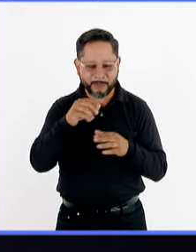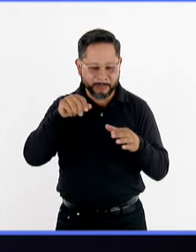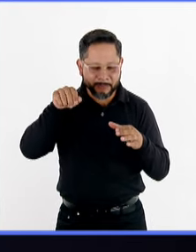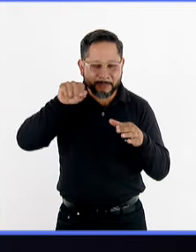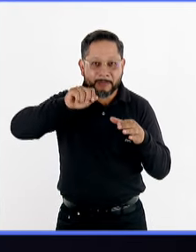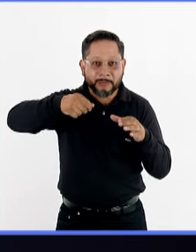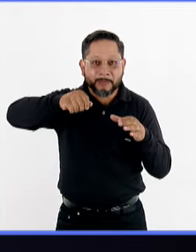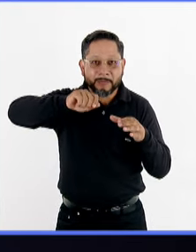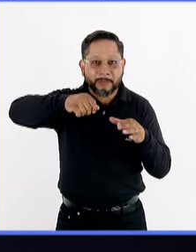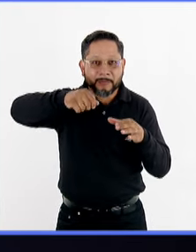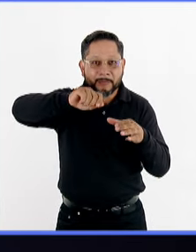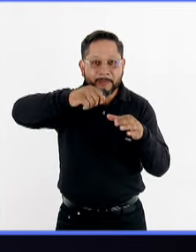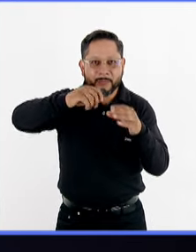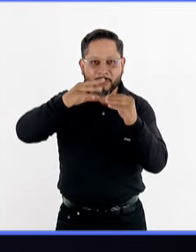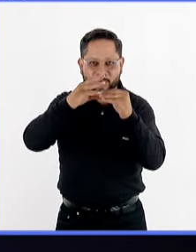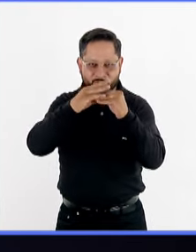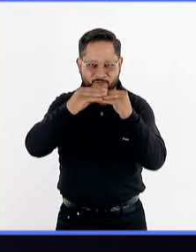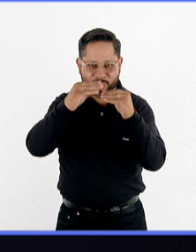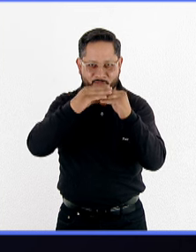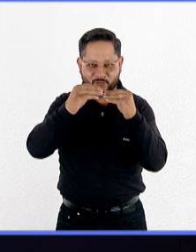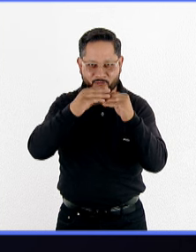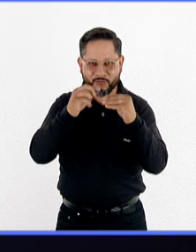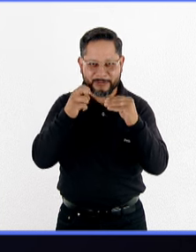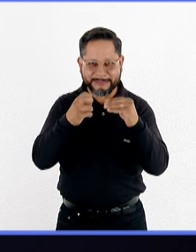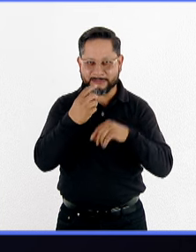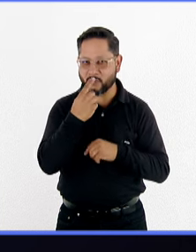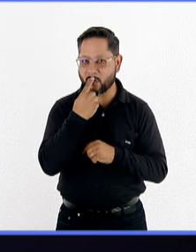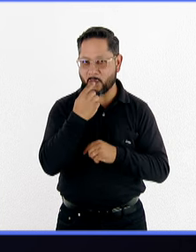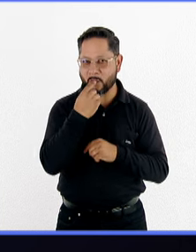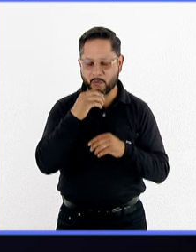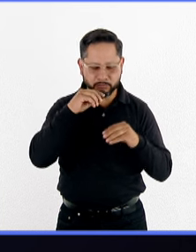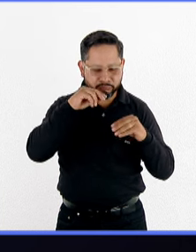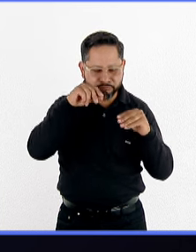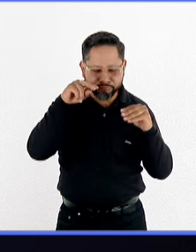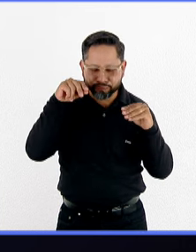más de frutos rojos. Ok.